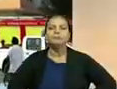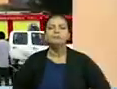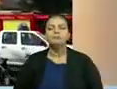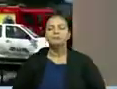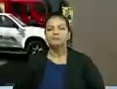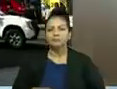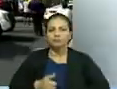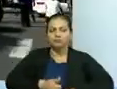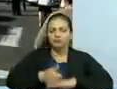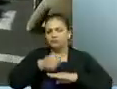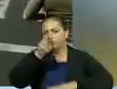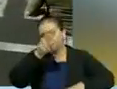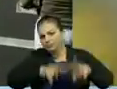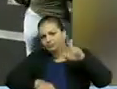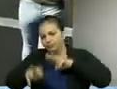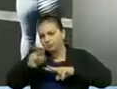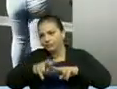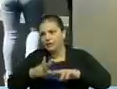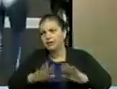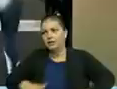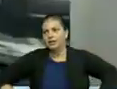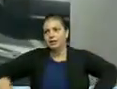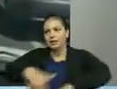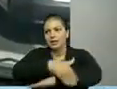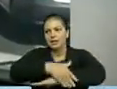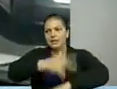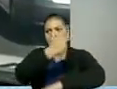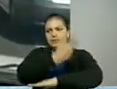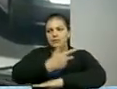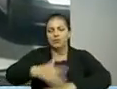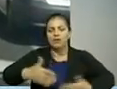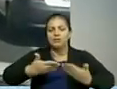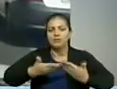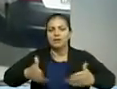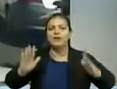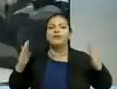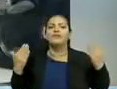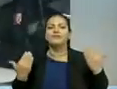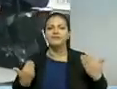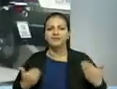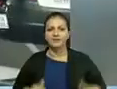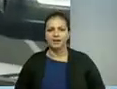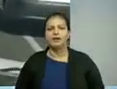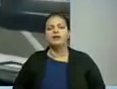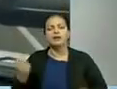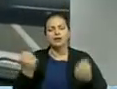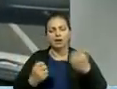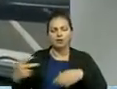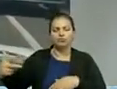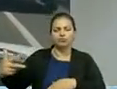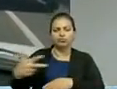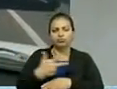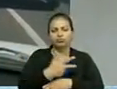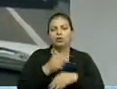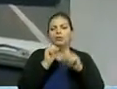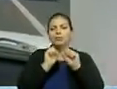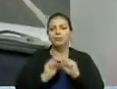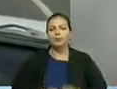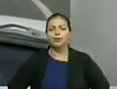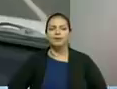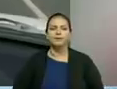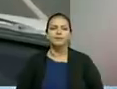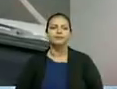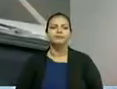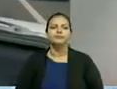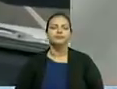parte de donde ocurrió la tragedia del pasado sábado también están tratando de trabajar